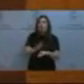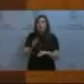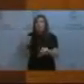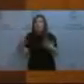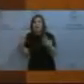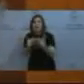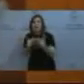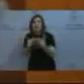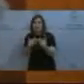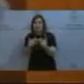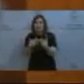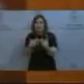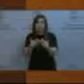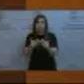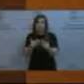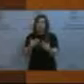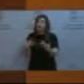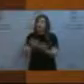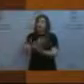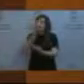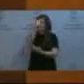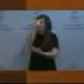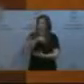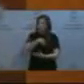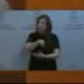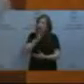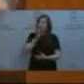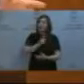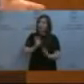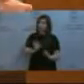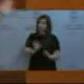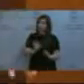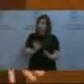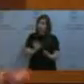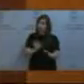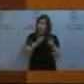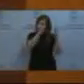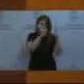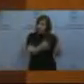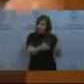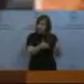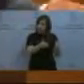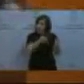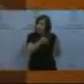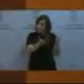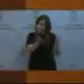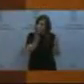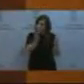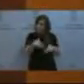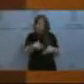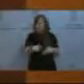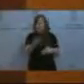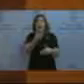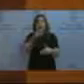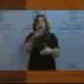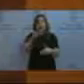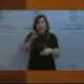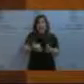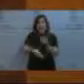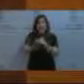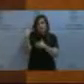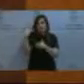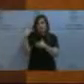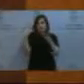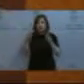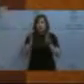accidentes. A nadie se le escapa, señora consejera, que esto era peligroso. Y ustedes, no estaba usted, pero Belén Fernández en su momento, y usted